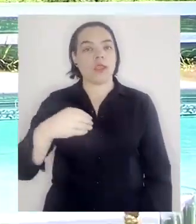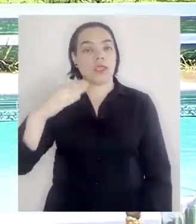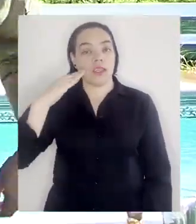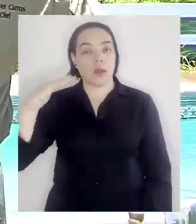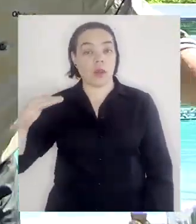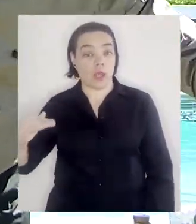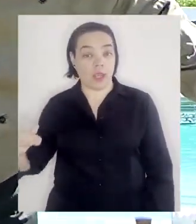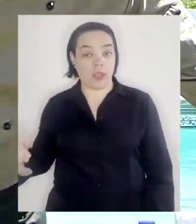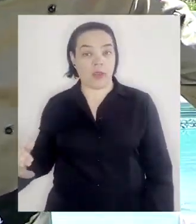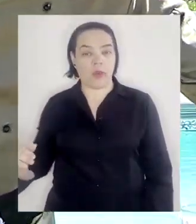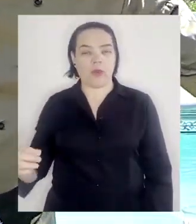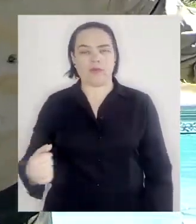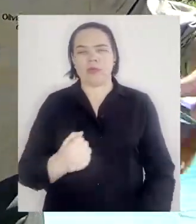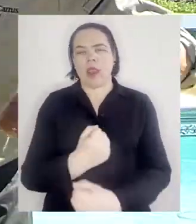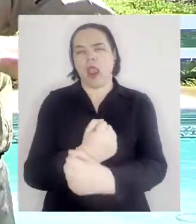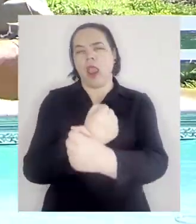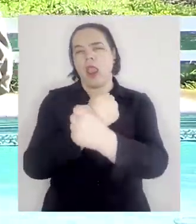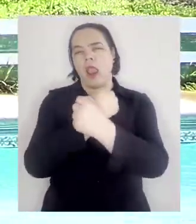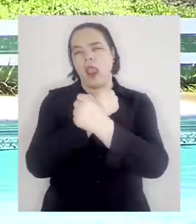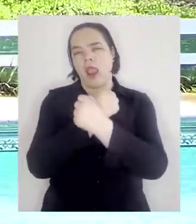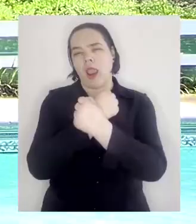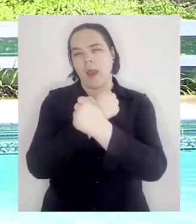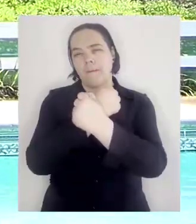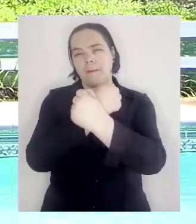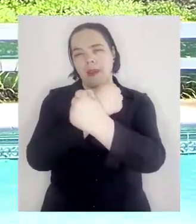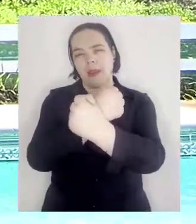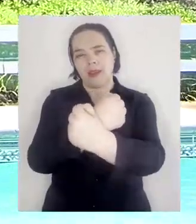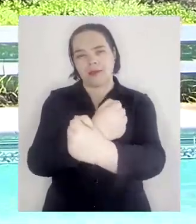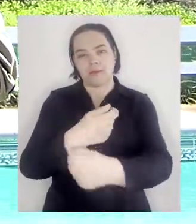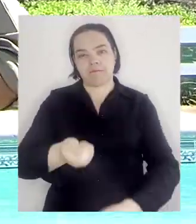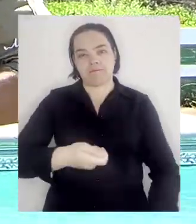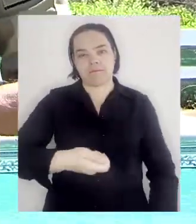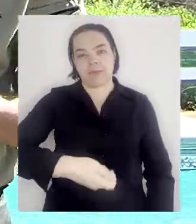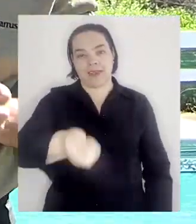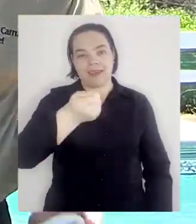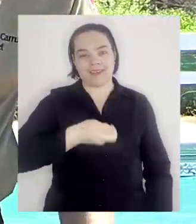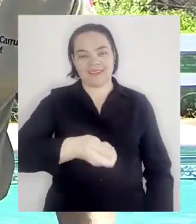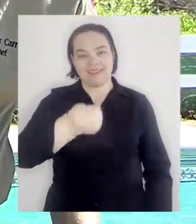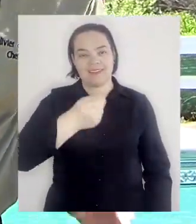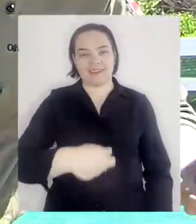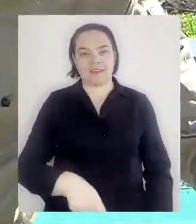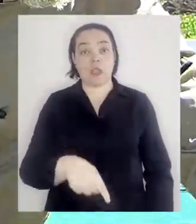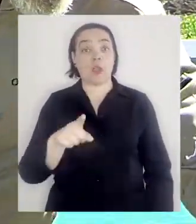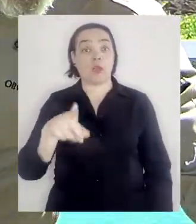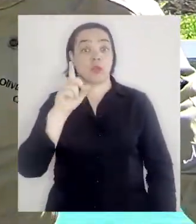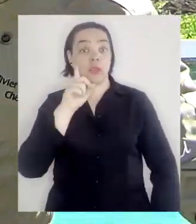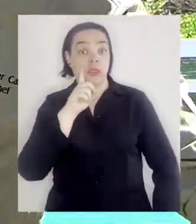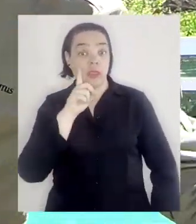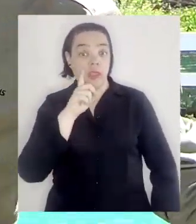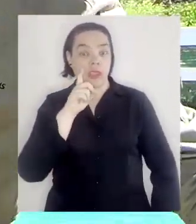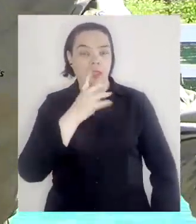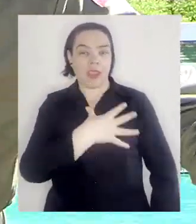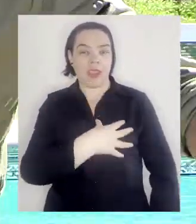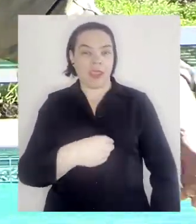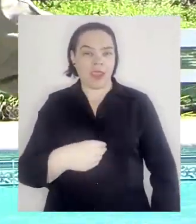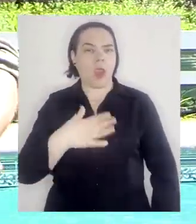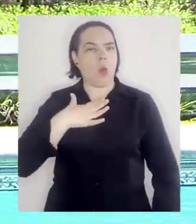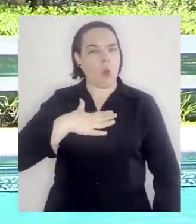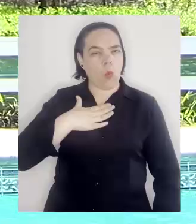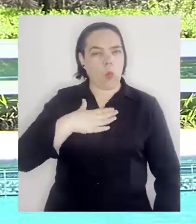esto. Así que, especialmente tú tienes una hija, le encanta